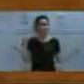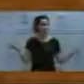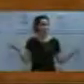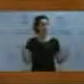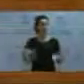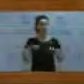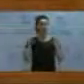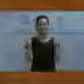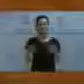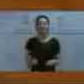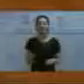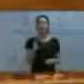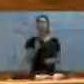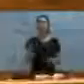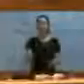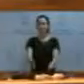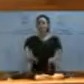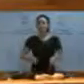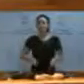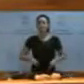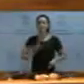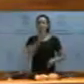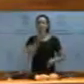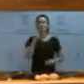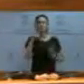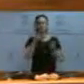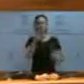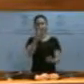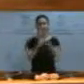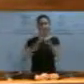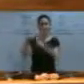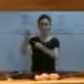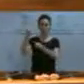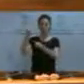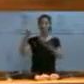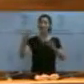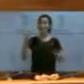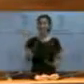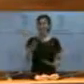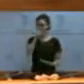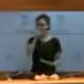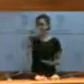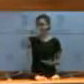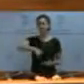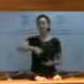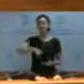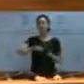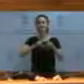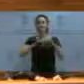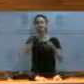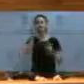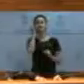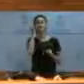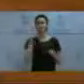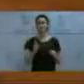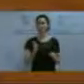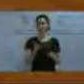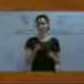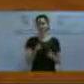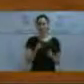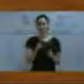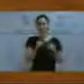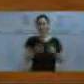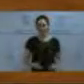El Partido Popular asumió un compromiso el año pasado y por eso este año los asturianos pagamos menos